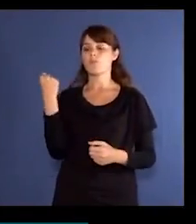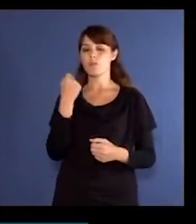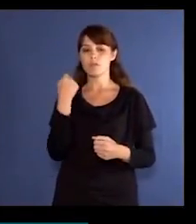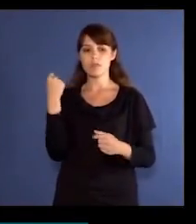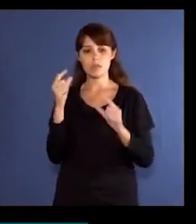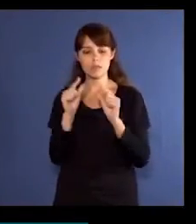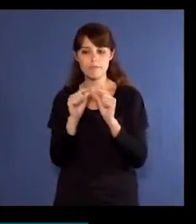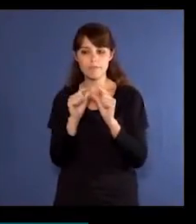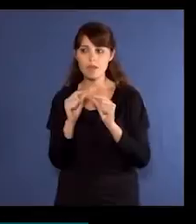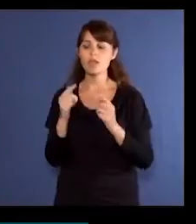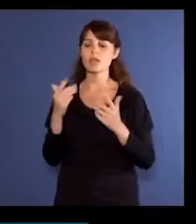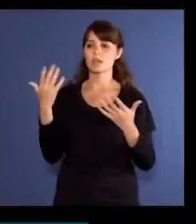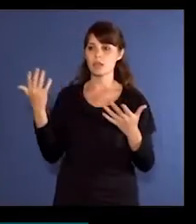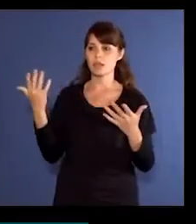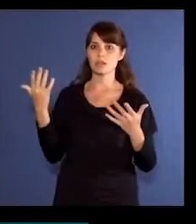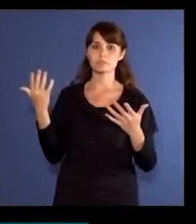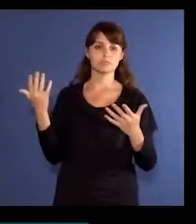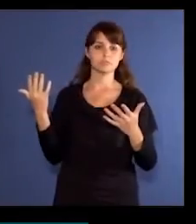que